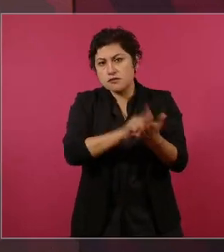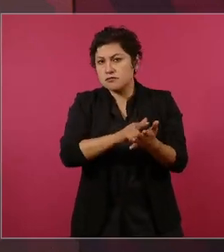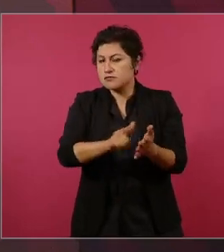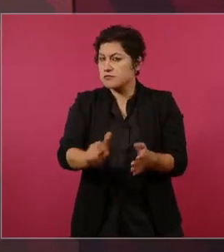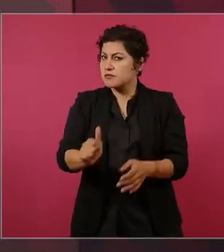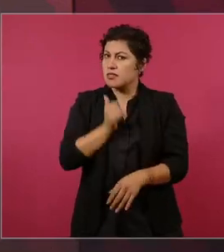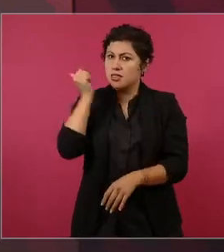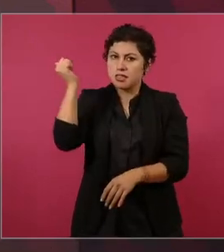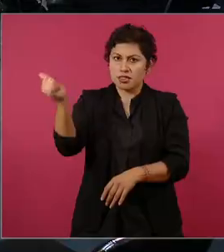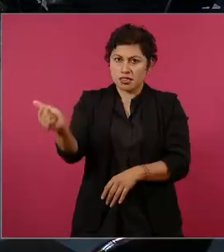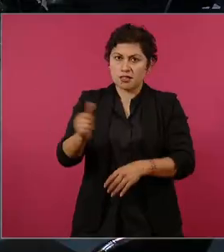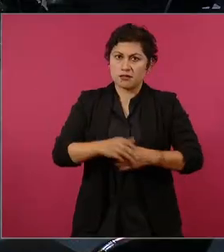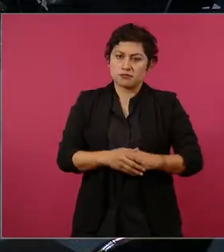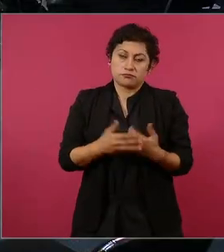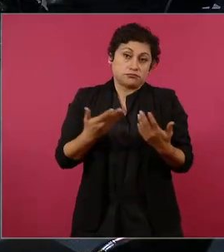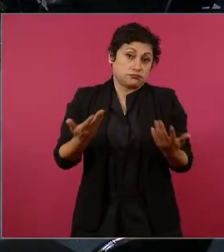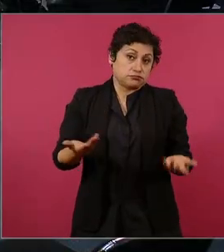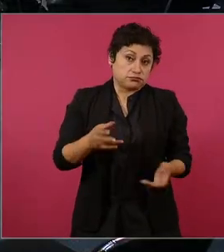Un trabajador que